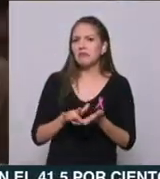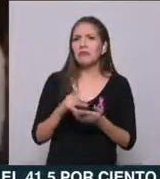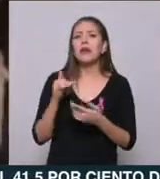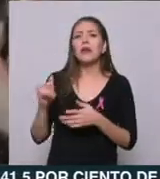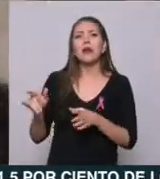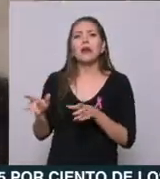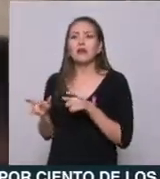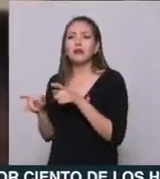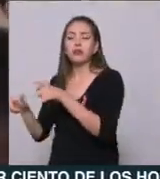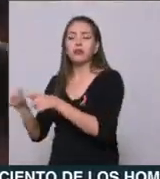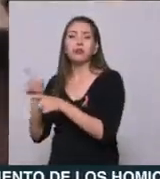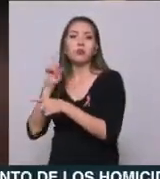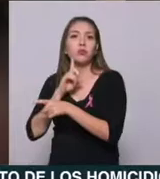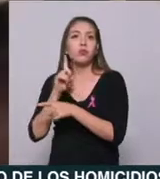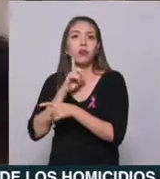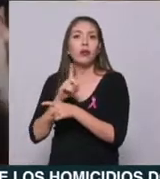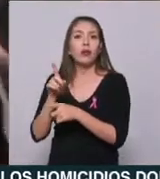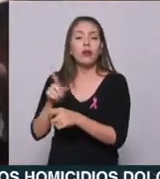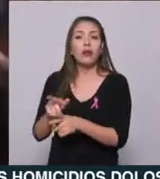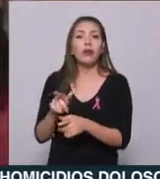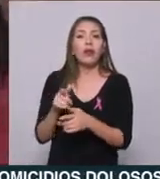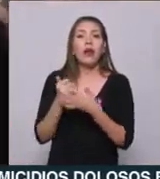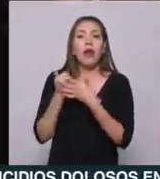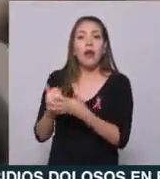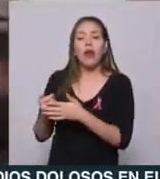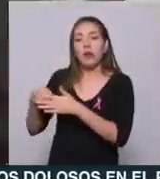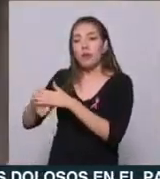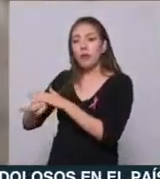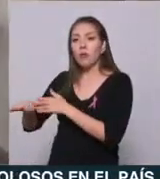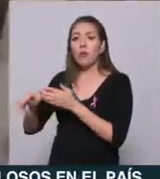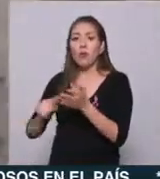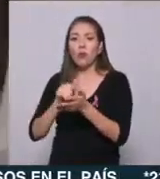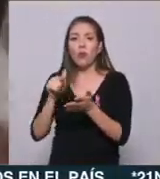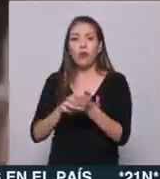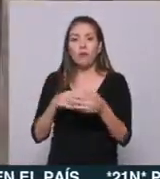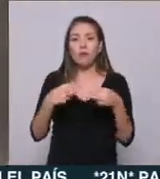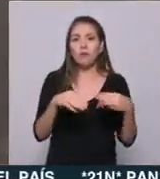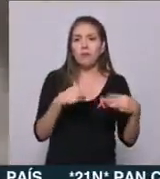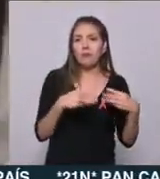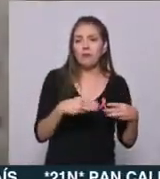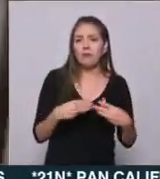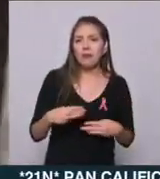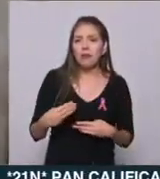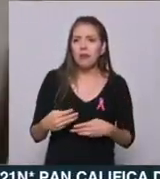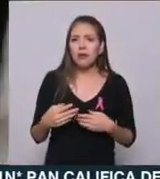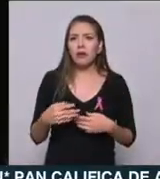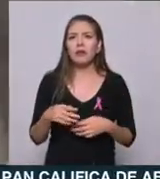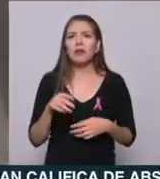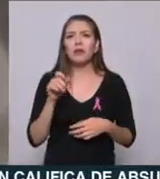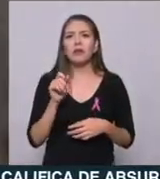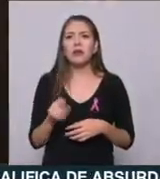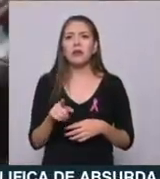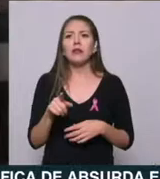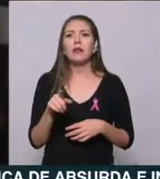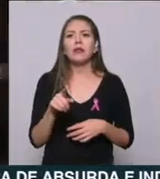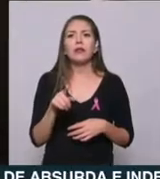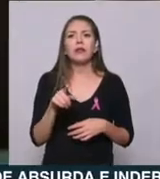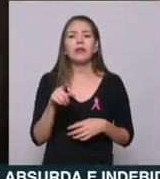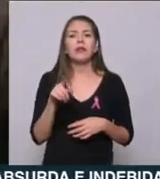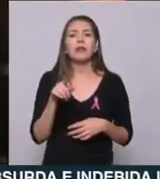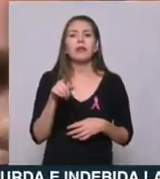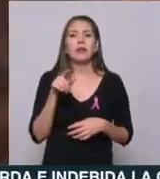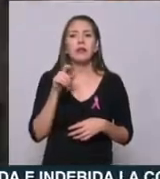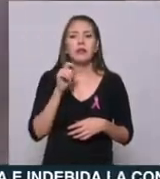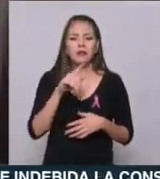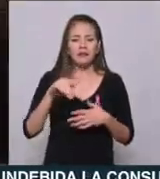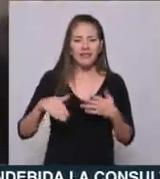la metieron a lo que fue la central de abastos, la que había sido incendiada la madrugada, parte de la noche